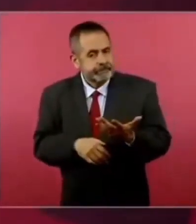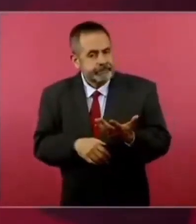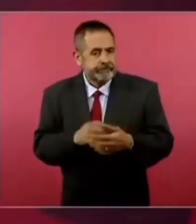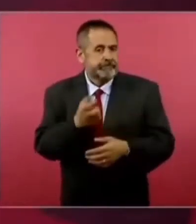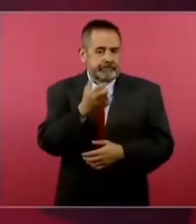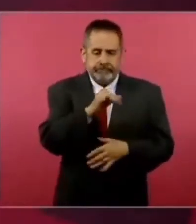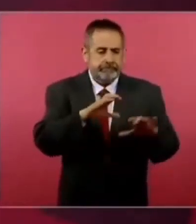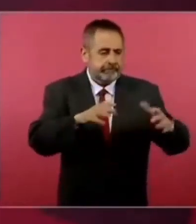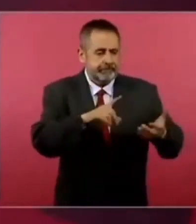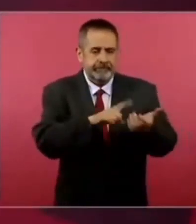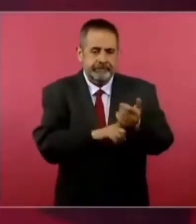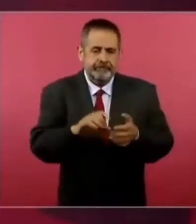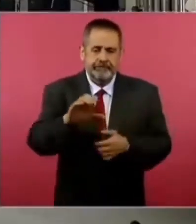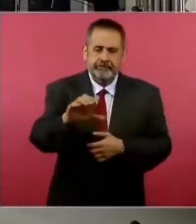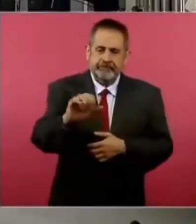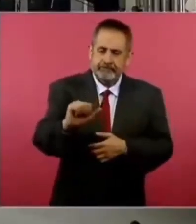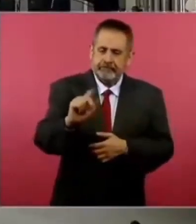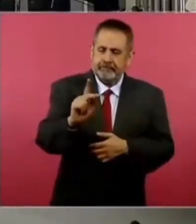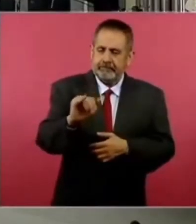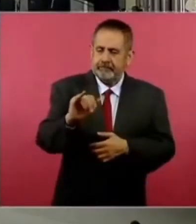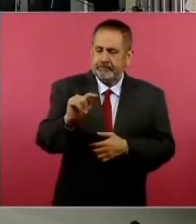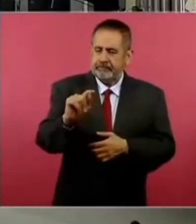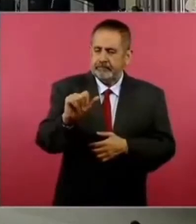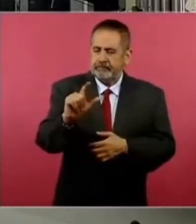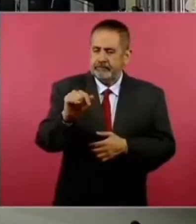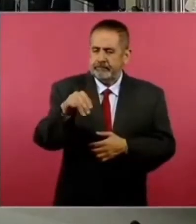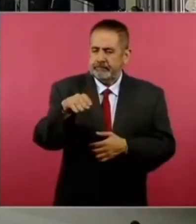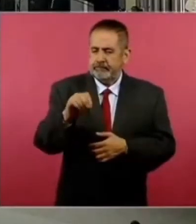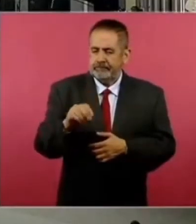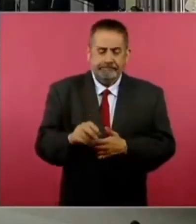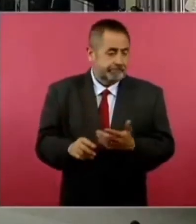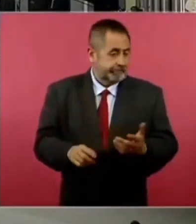funcionaba el capitalismo. ¿En México?